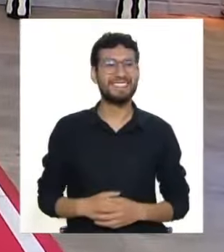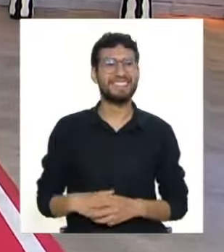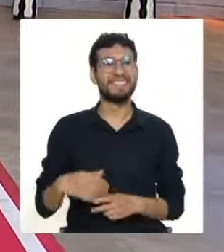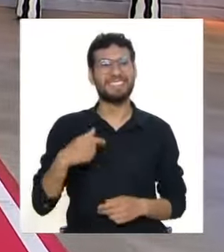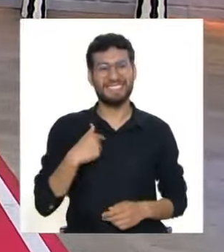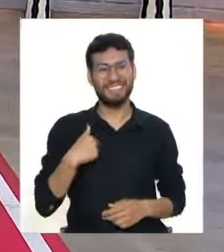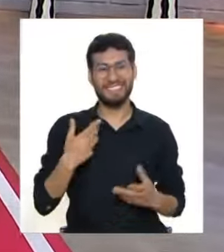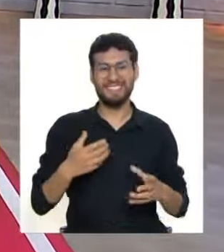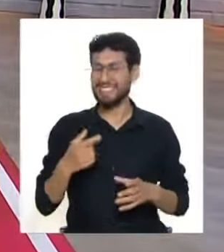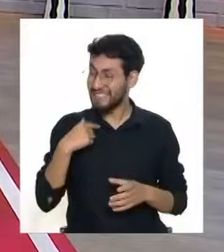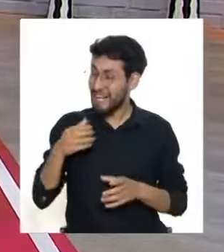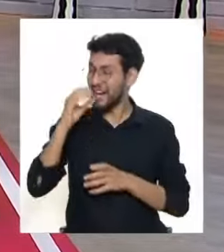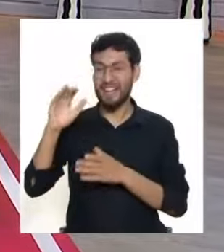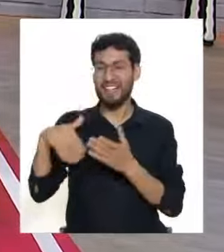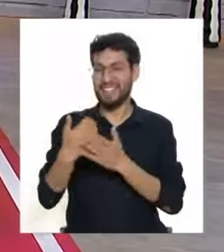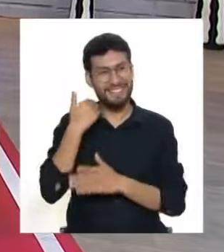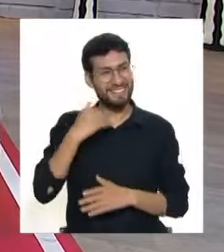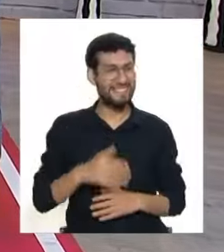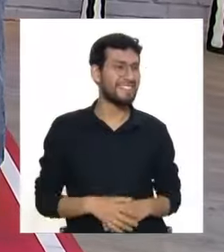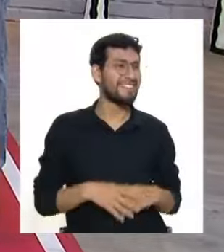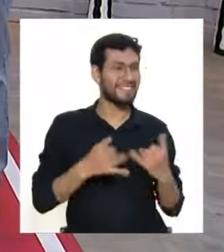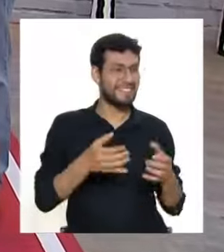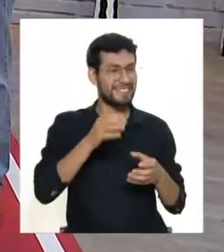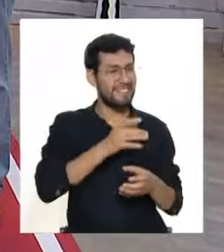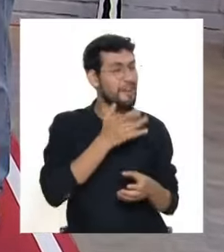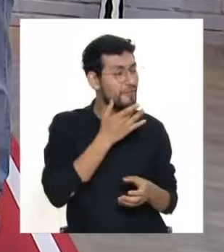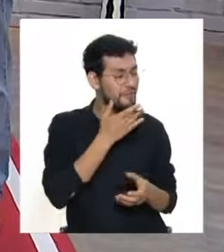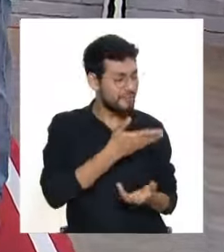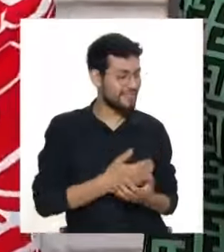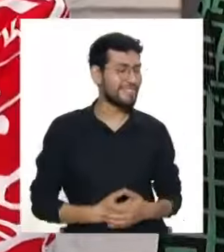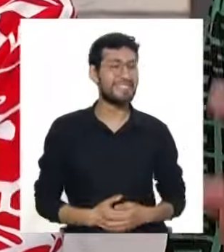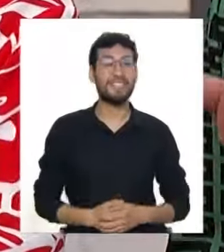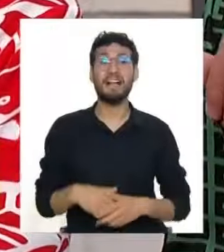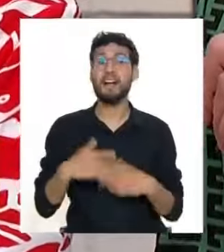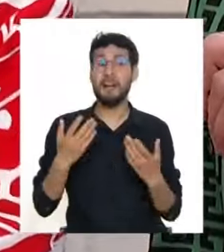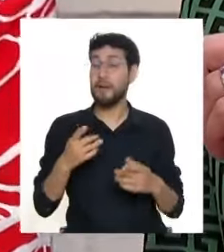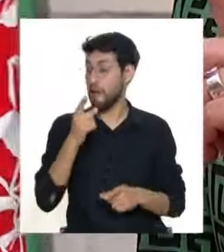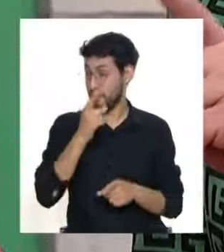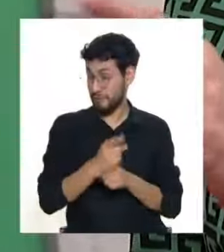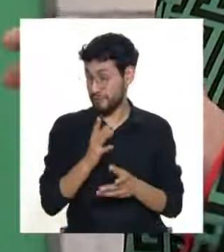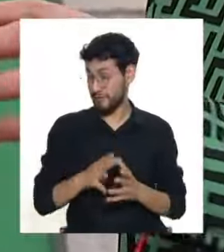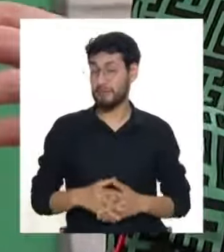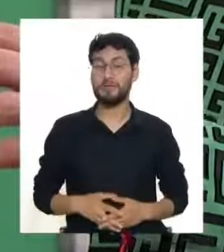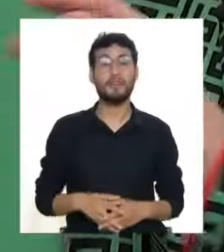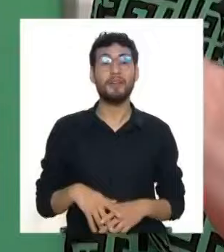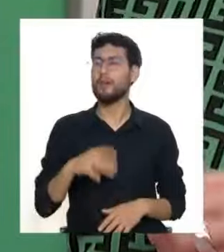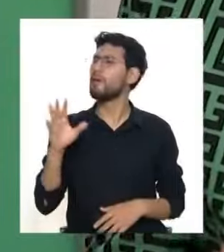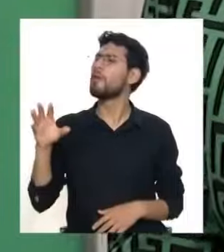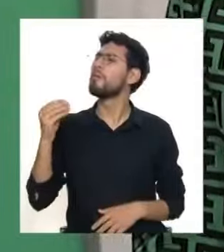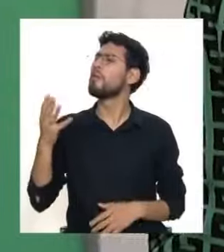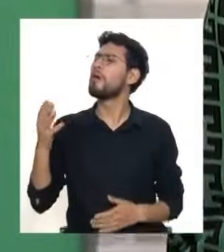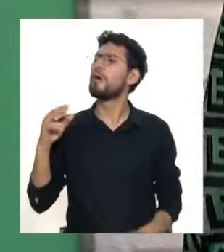No. Ahora sí puedes probar como para... deleitar, pues lo que verdaderamente es. Claro. ¿Sabes por qué,